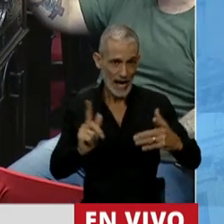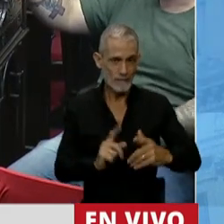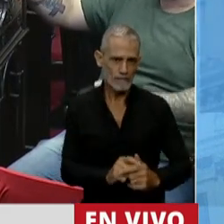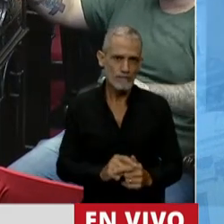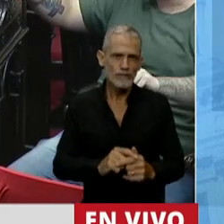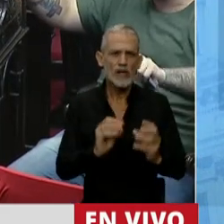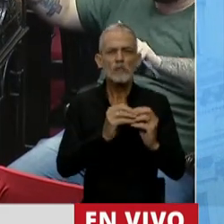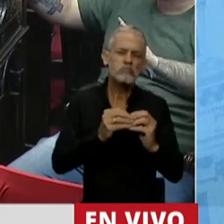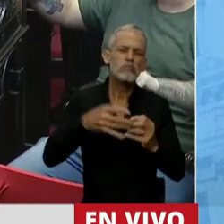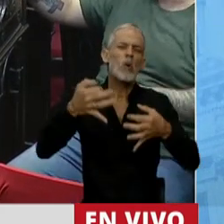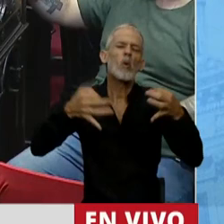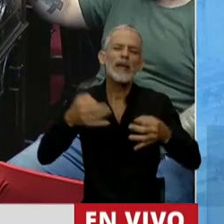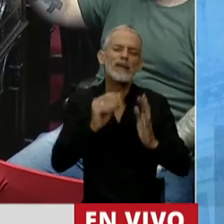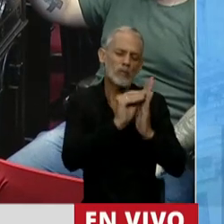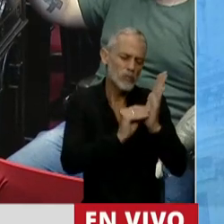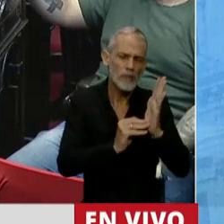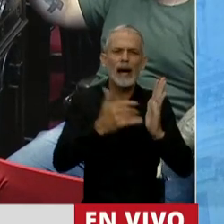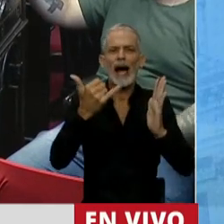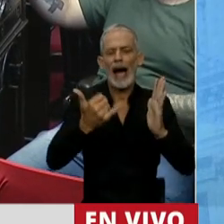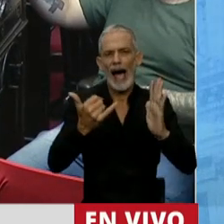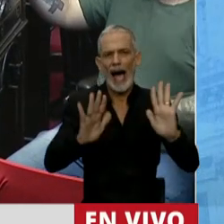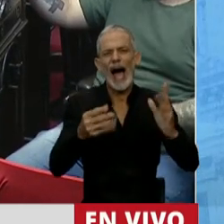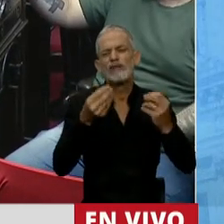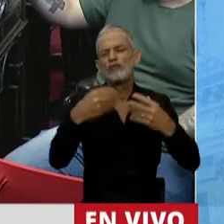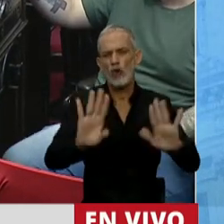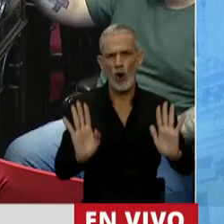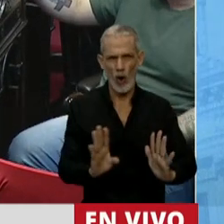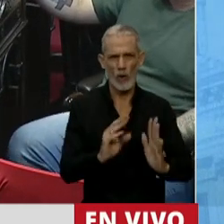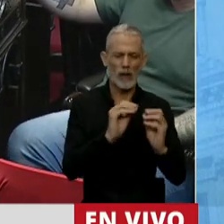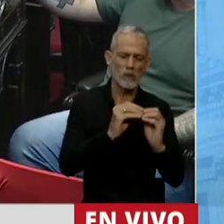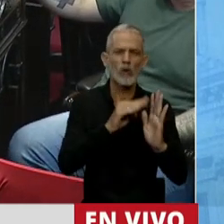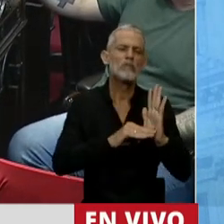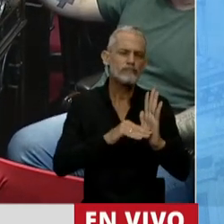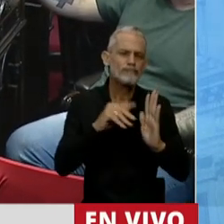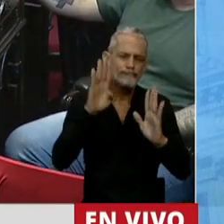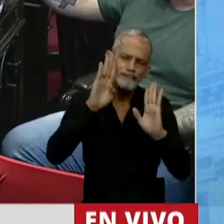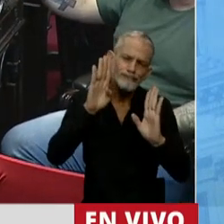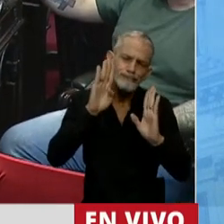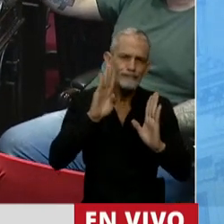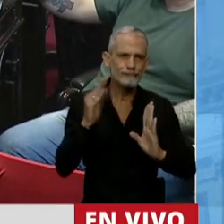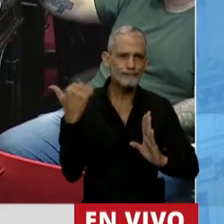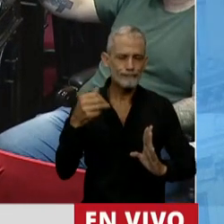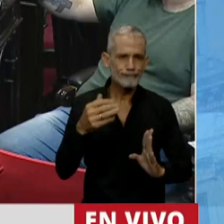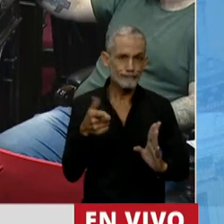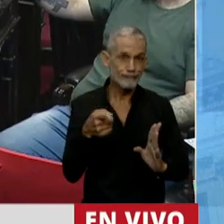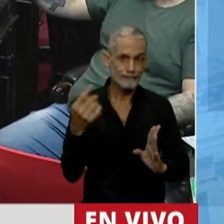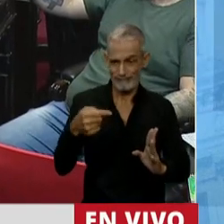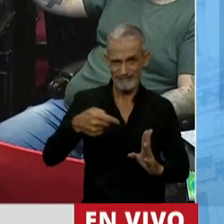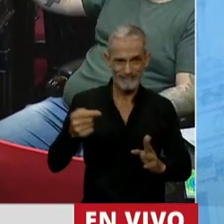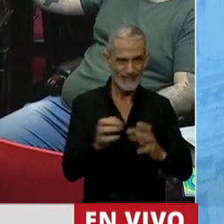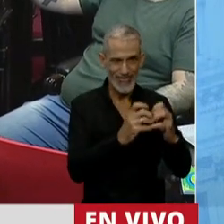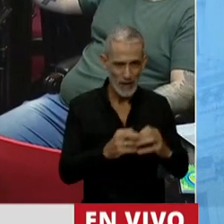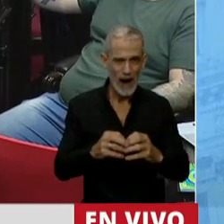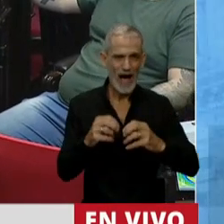Razones jurídicas para avalar este proyecto sobran. Las escuchamos atentamente en este